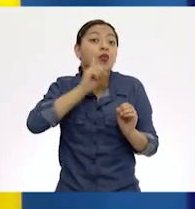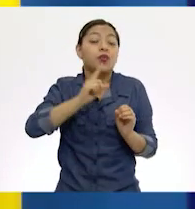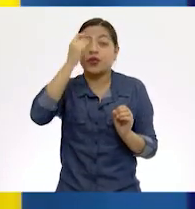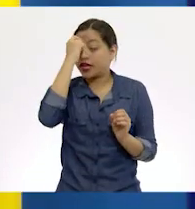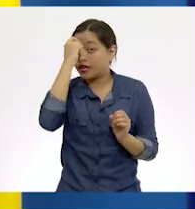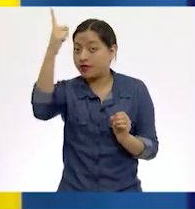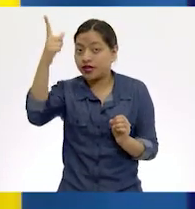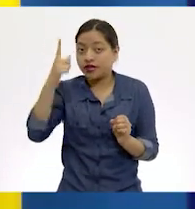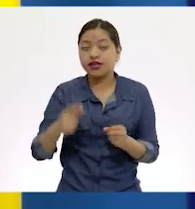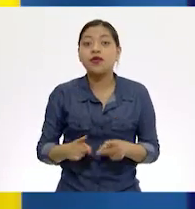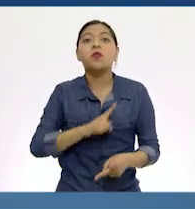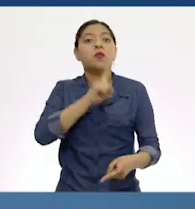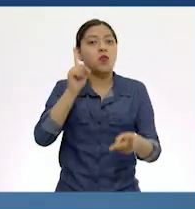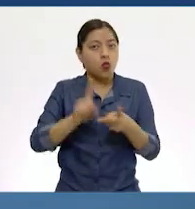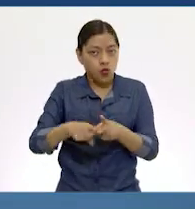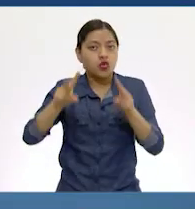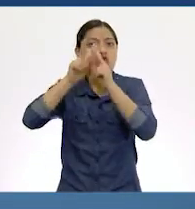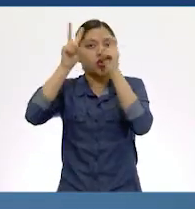el título del texto.